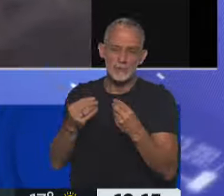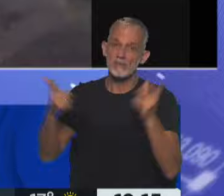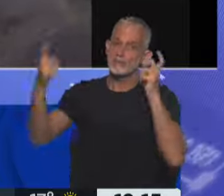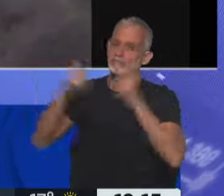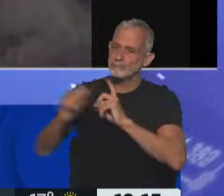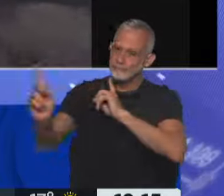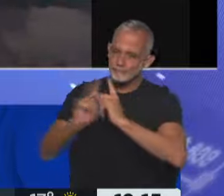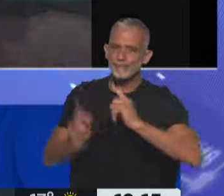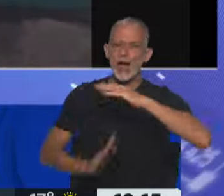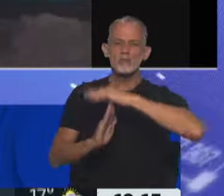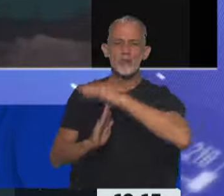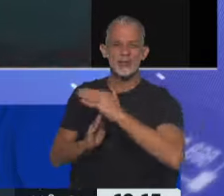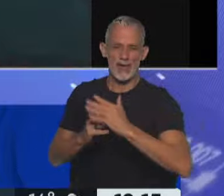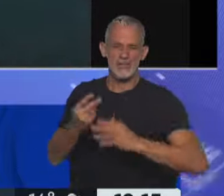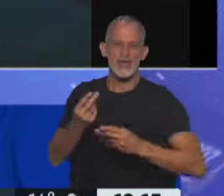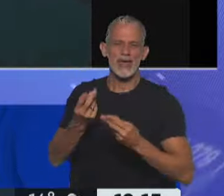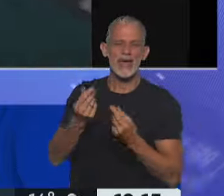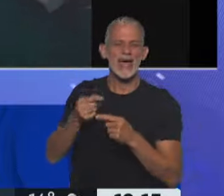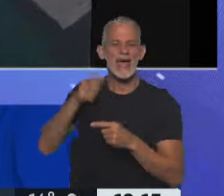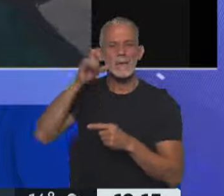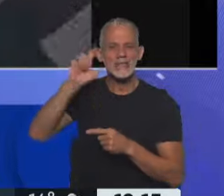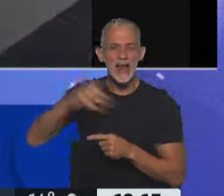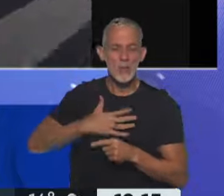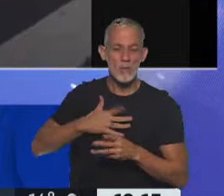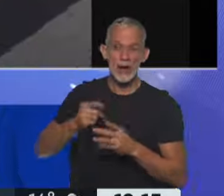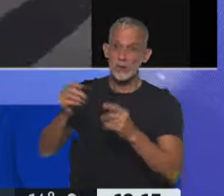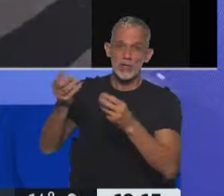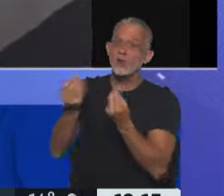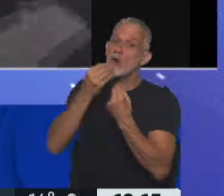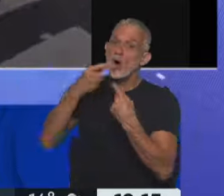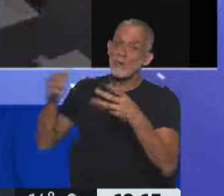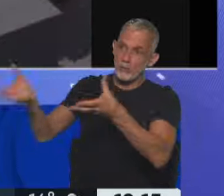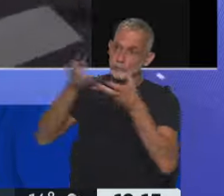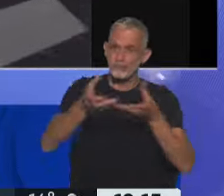audiencia con autoridades de Capital Humano y también la entrega de alimentos a los comedores.